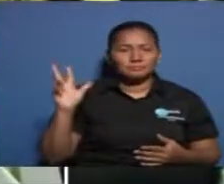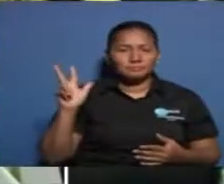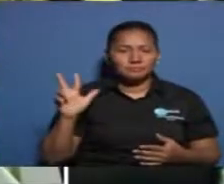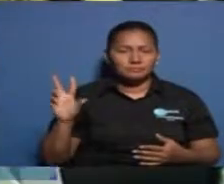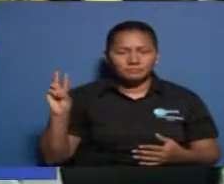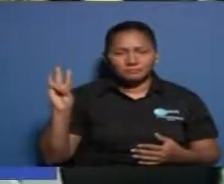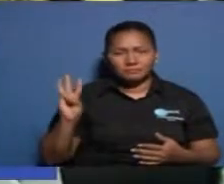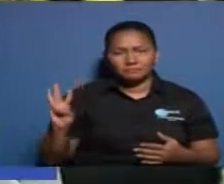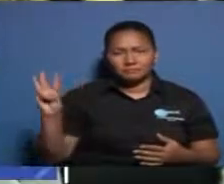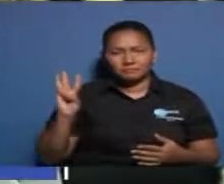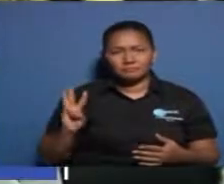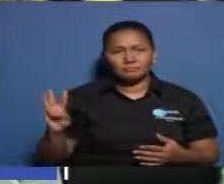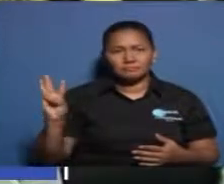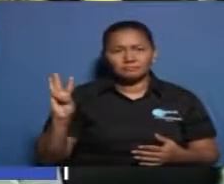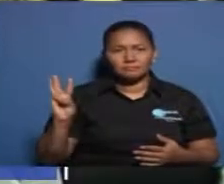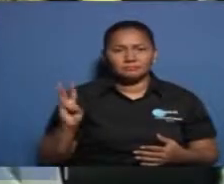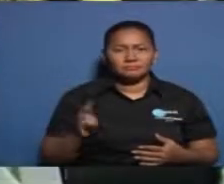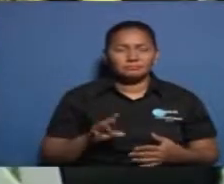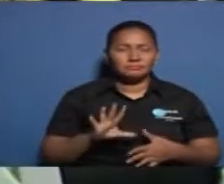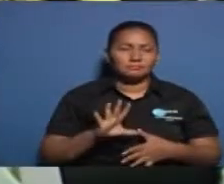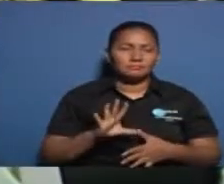de las oficial ya volvemos